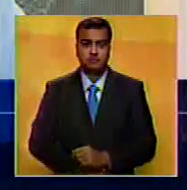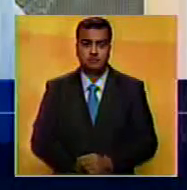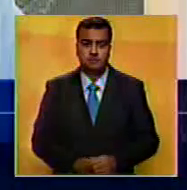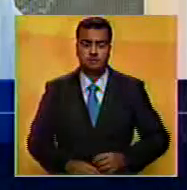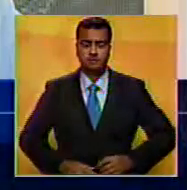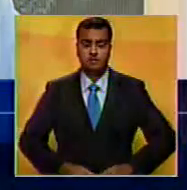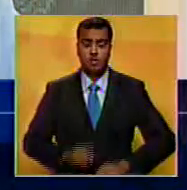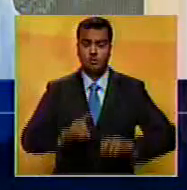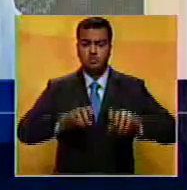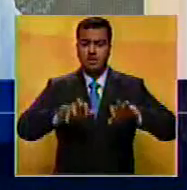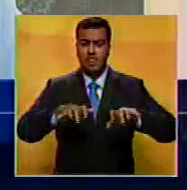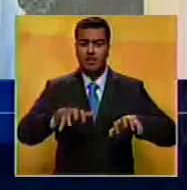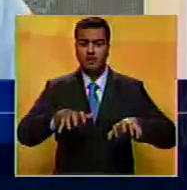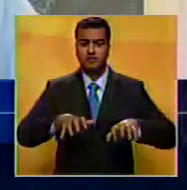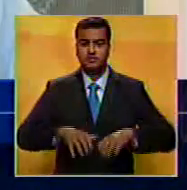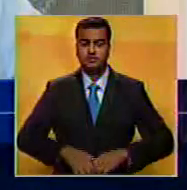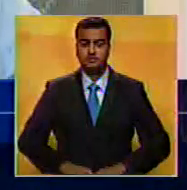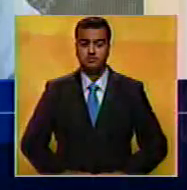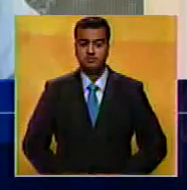con un secretario general